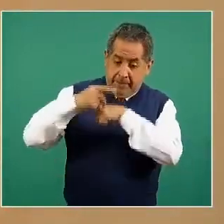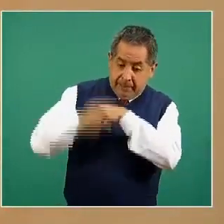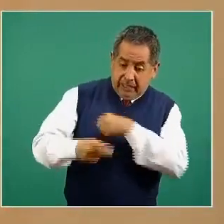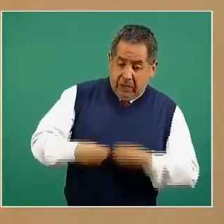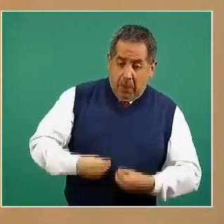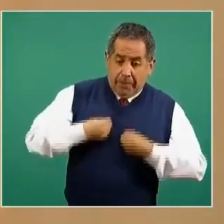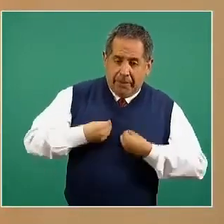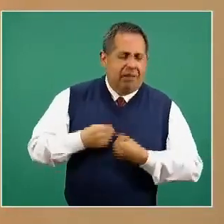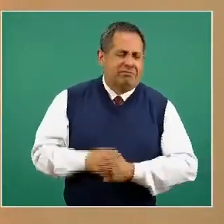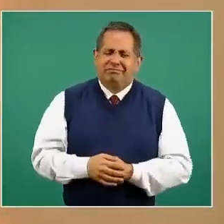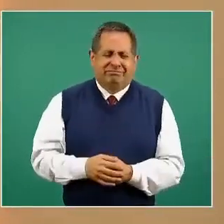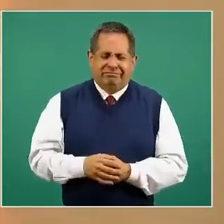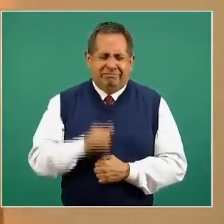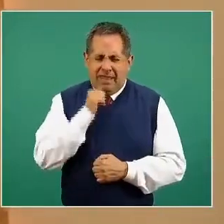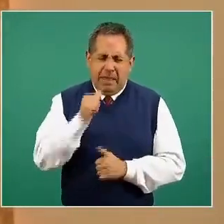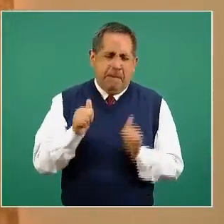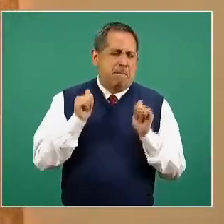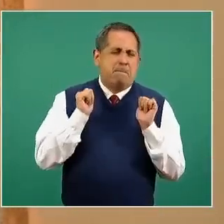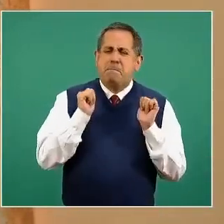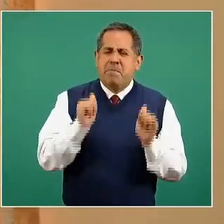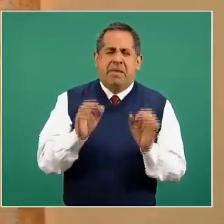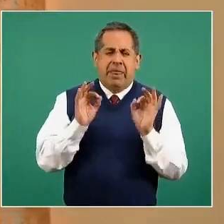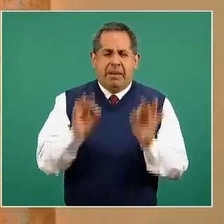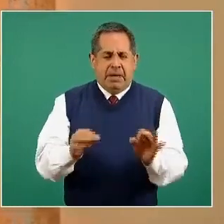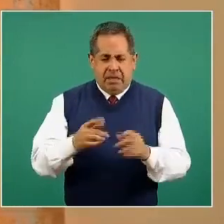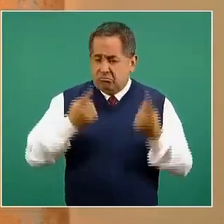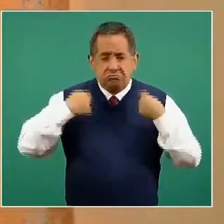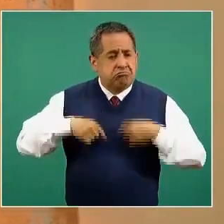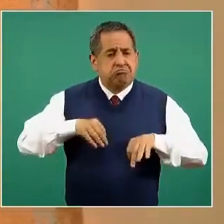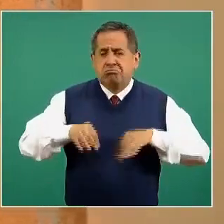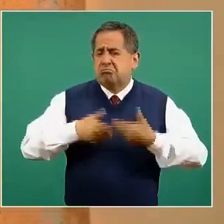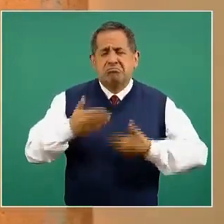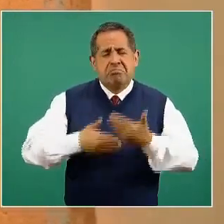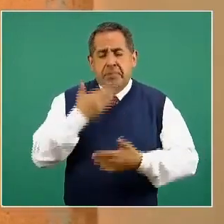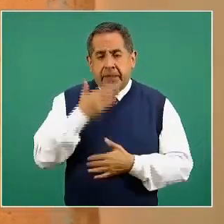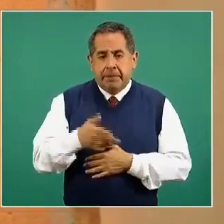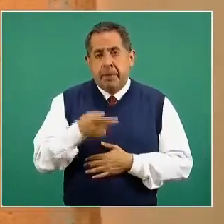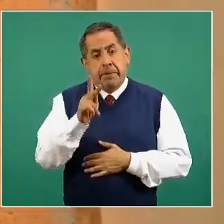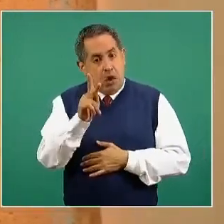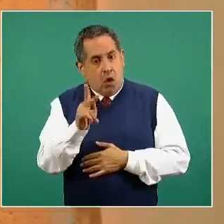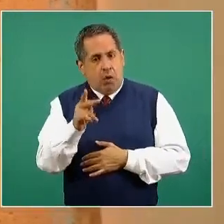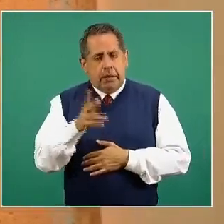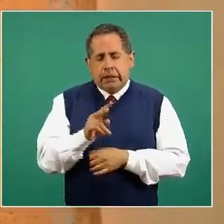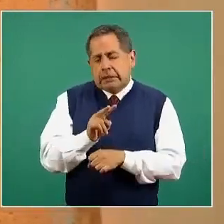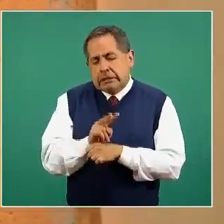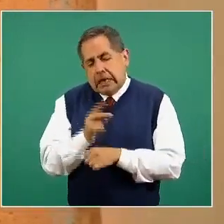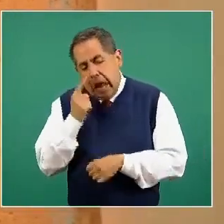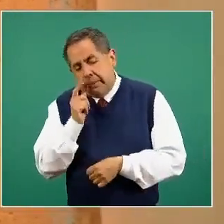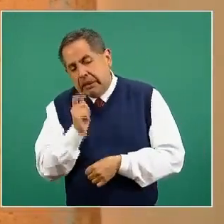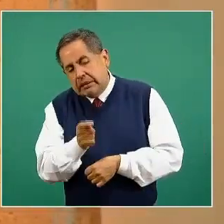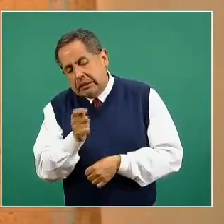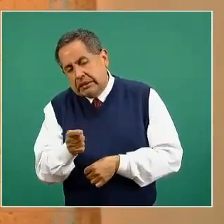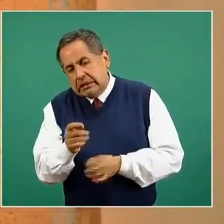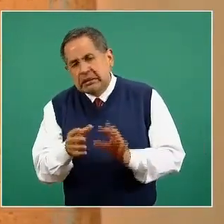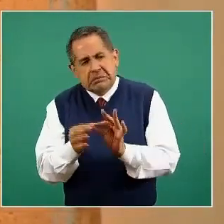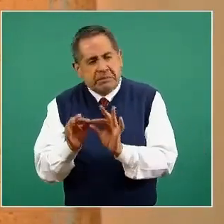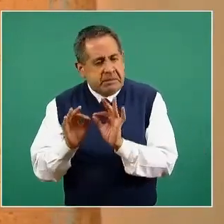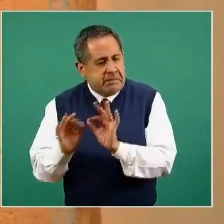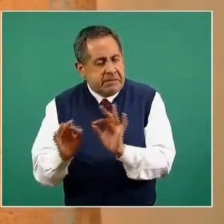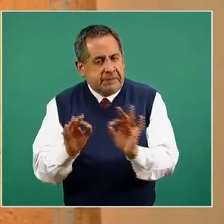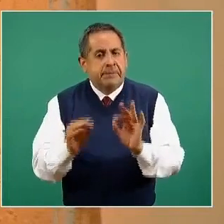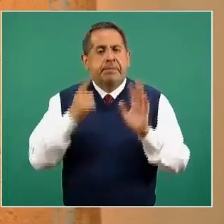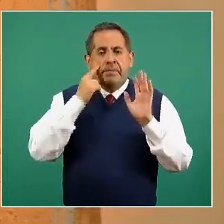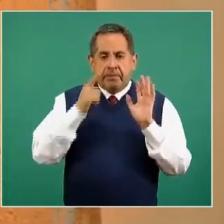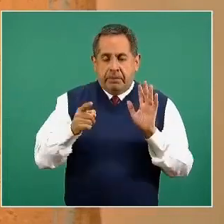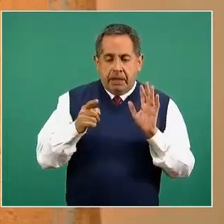peligro ni la vida ni la funcionalidad de las personas. Sin embargo, vigilamos estos eventos adversos principalmente